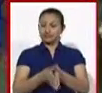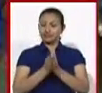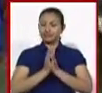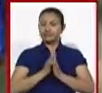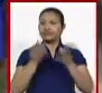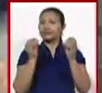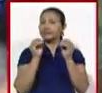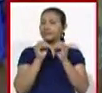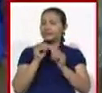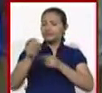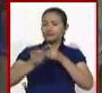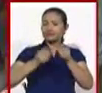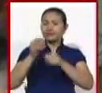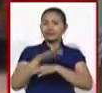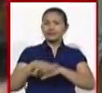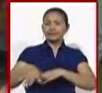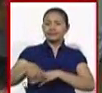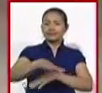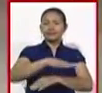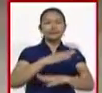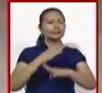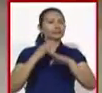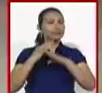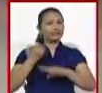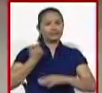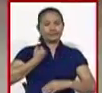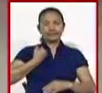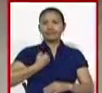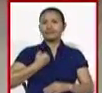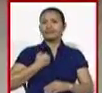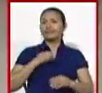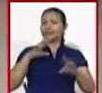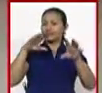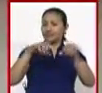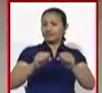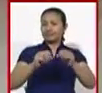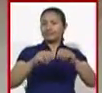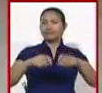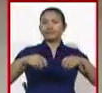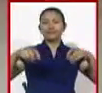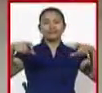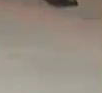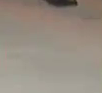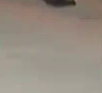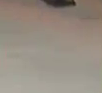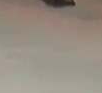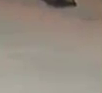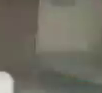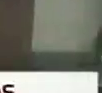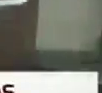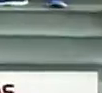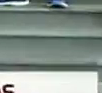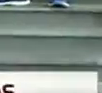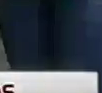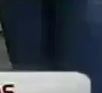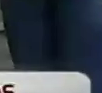piden que haya más patrullaje por esta zona para así evitar que los pandilleros se apoderen de las canchas y parques.